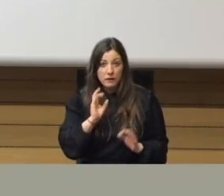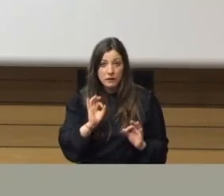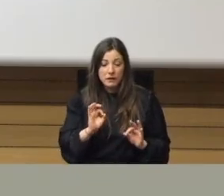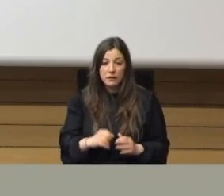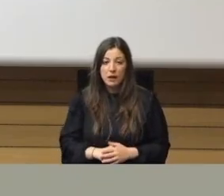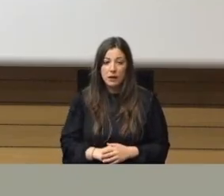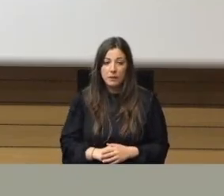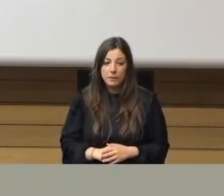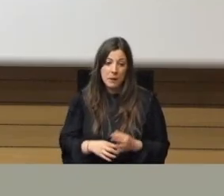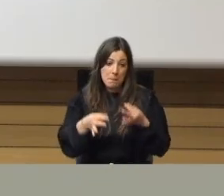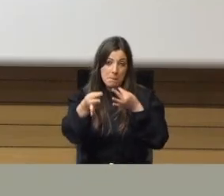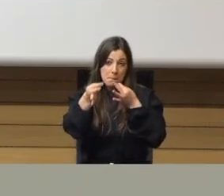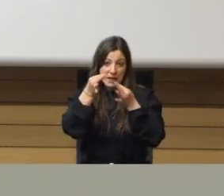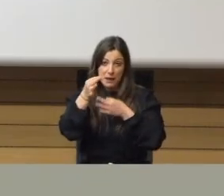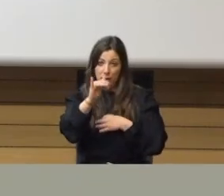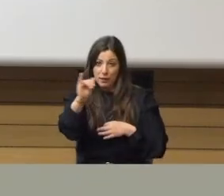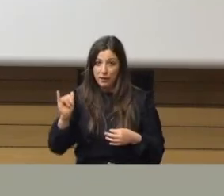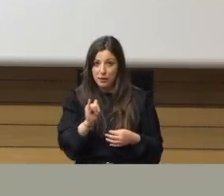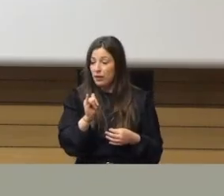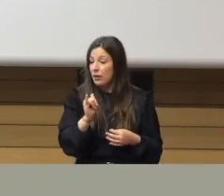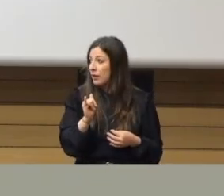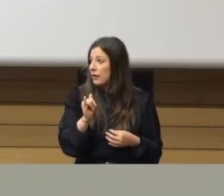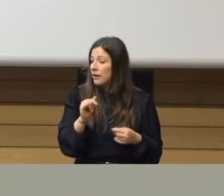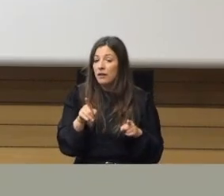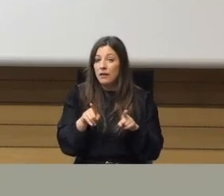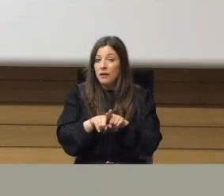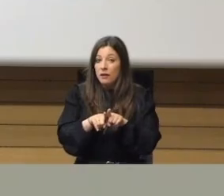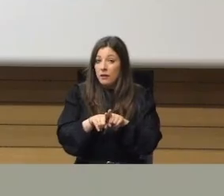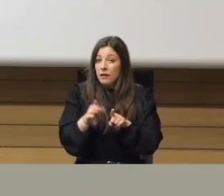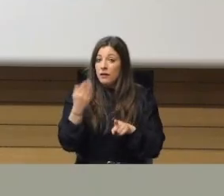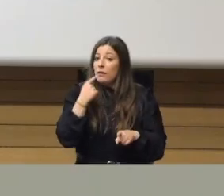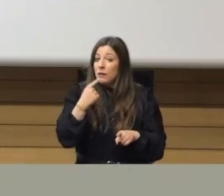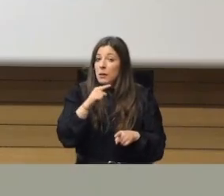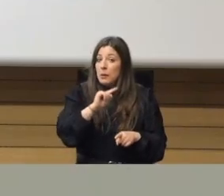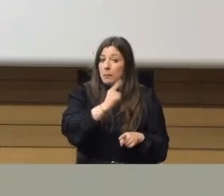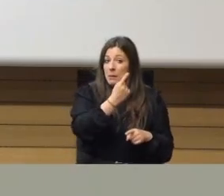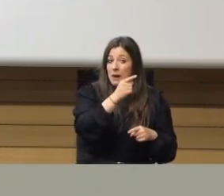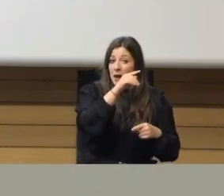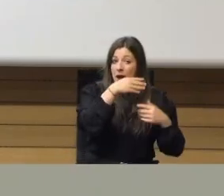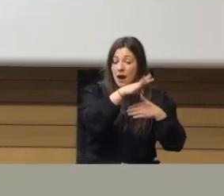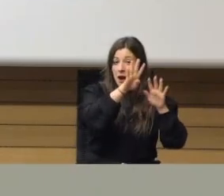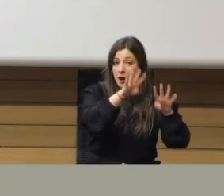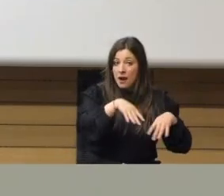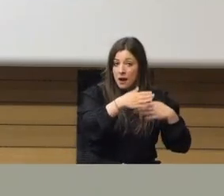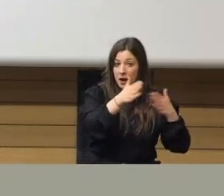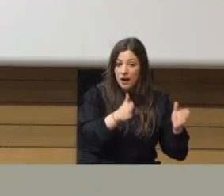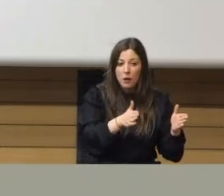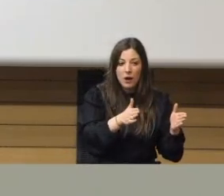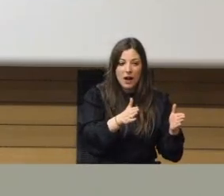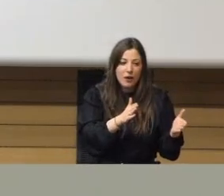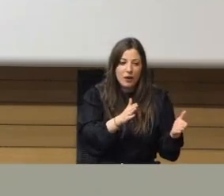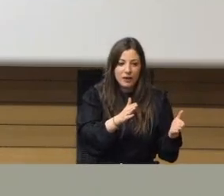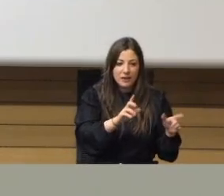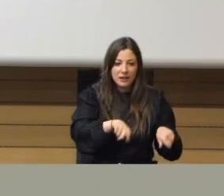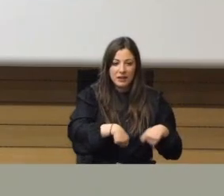tiene matices, ¿vale? Porque igual que decíamos que la primera jaula era muy biologicista, esta visión también nos habla